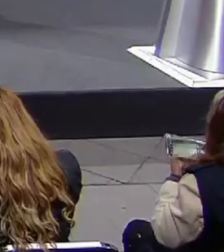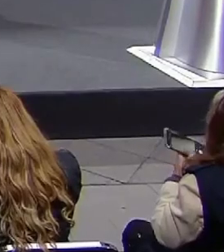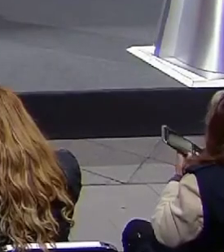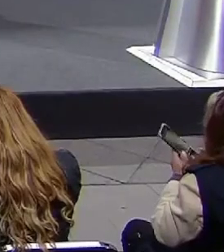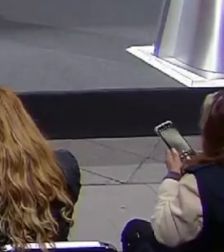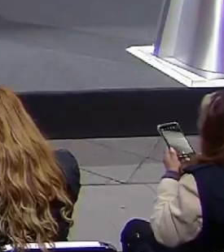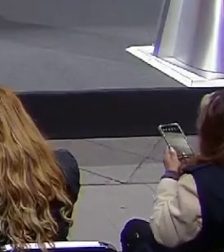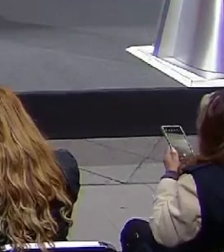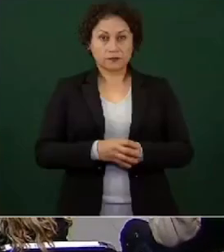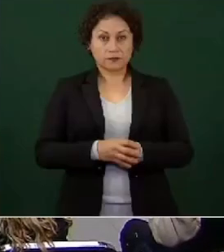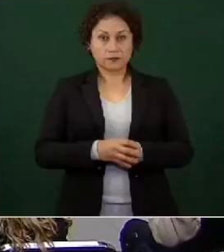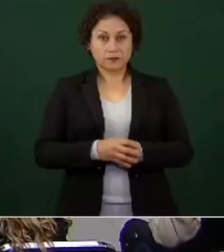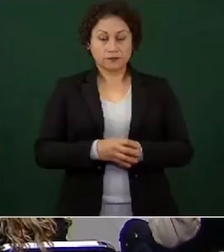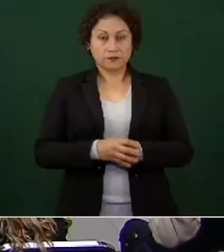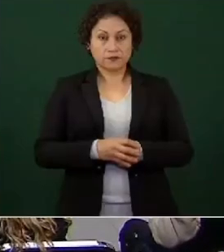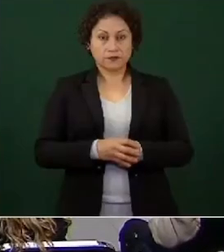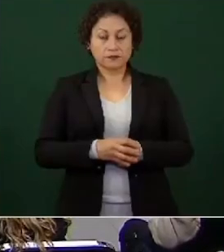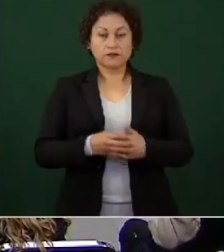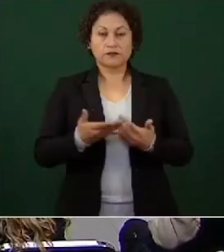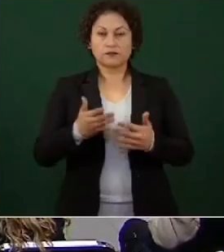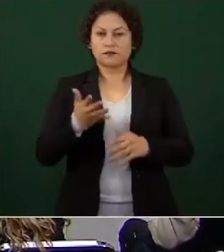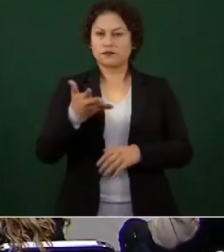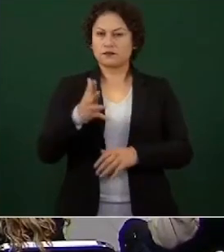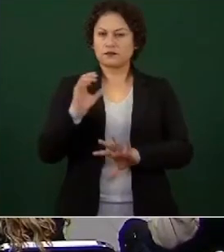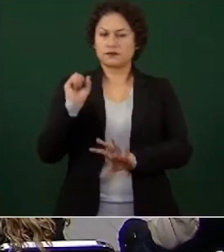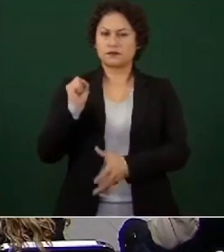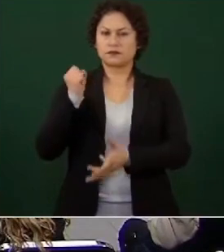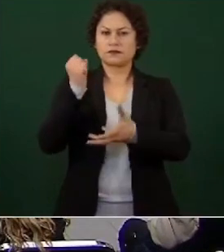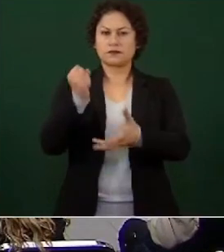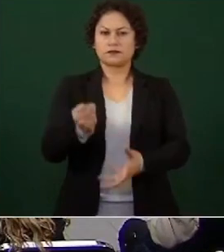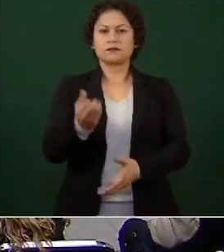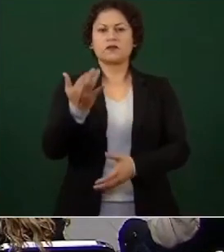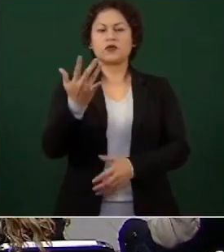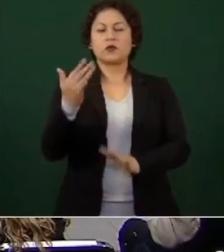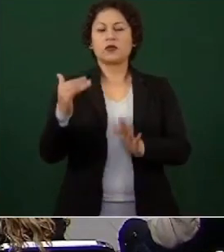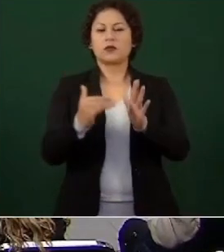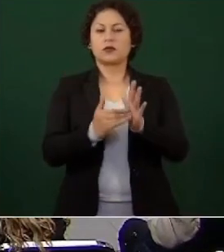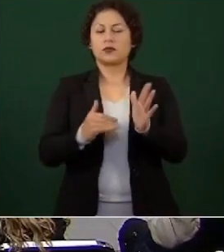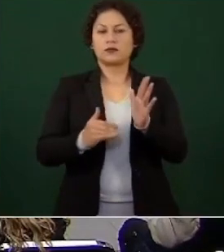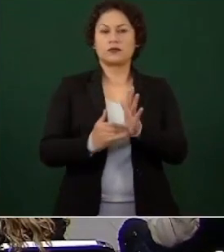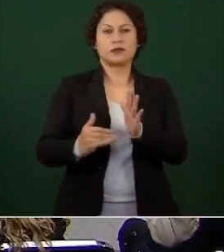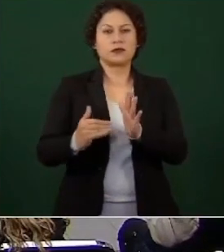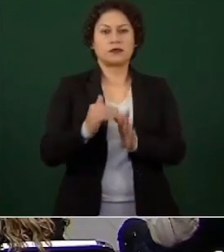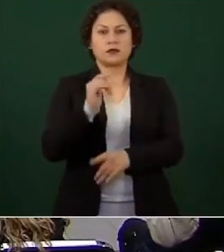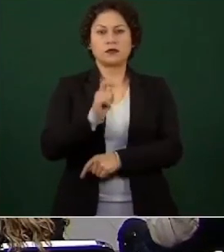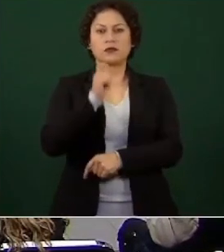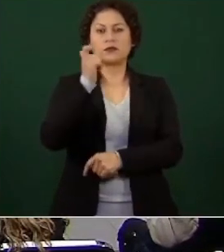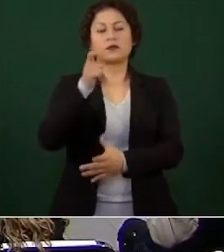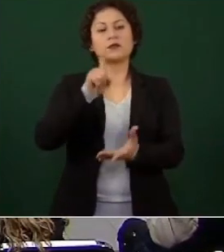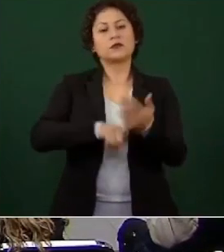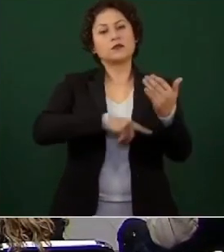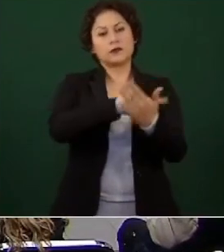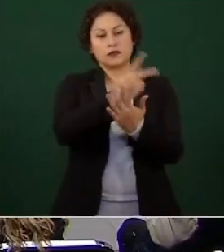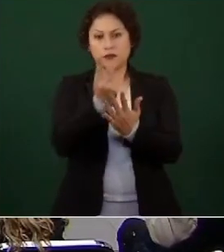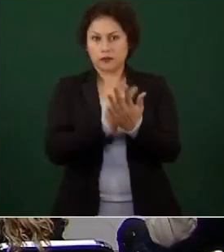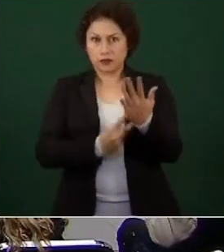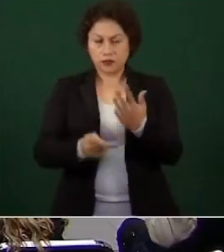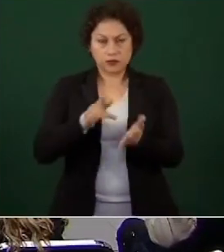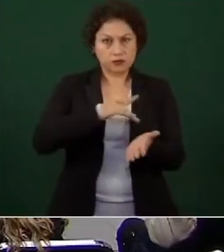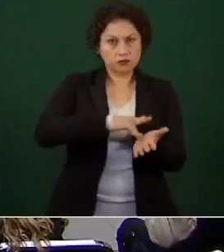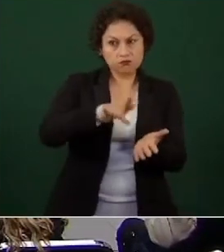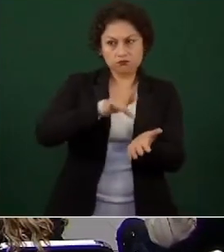públicas, conjuntamente cerca de una inversión de 50,000 millones de pesos en programas sociales en el 2022.